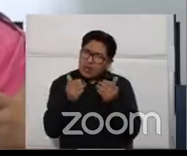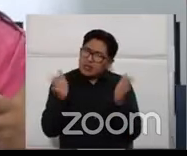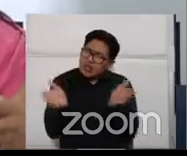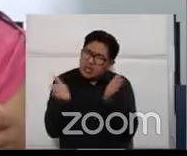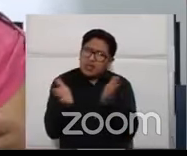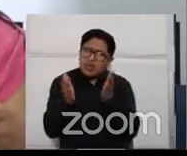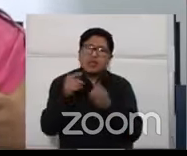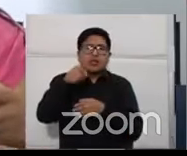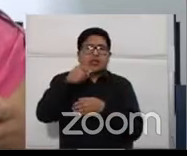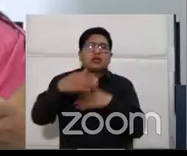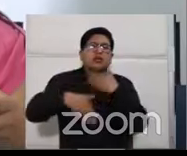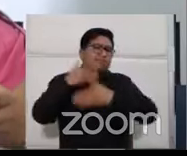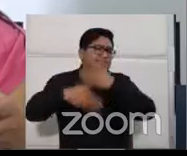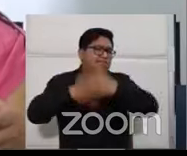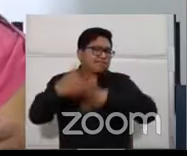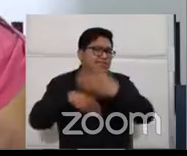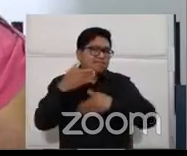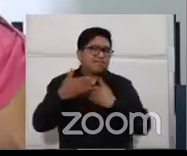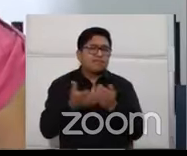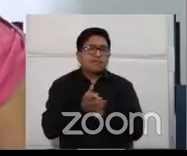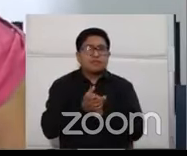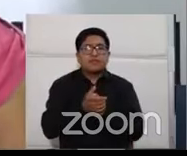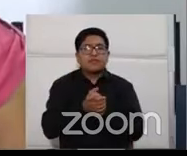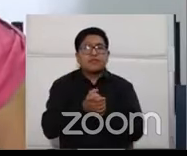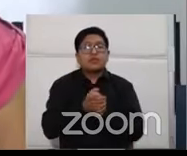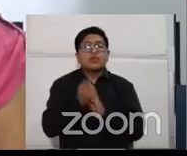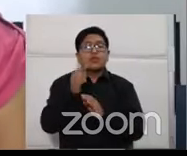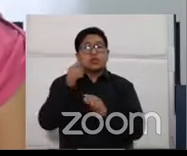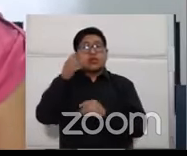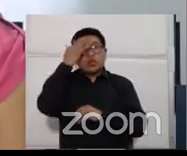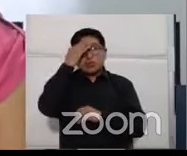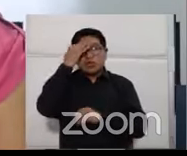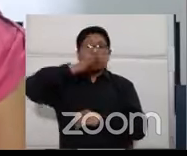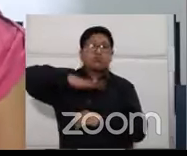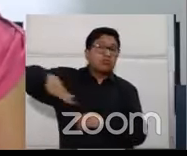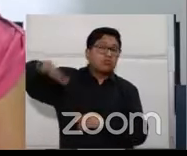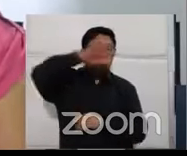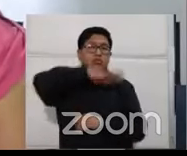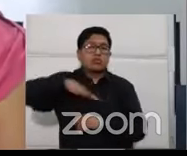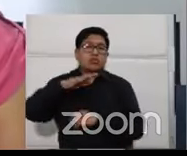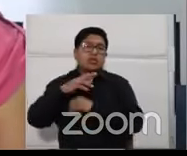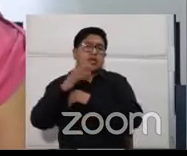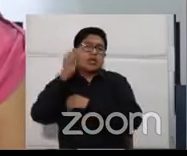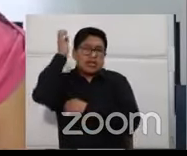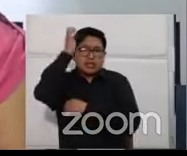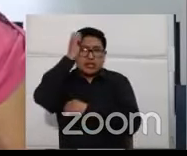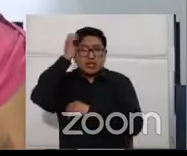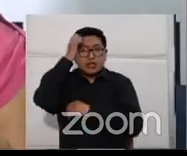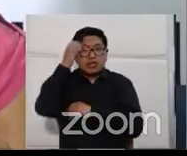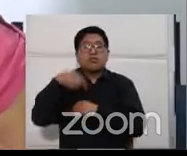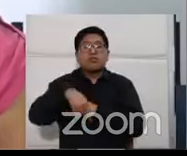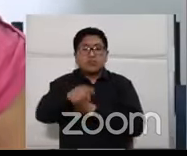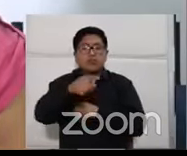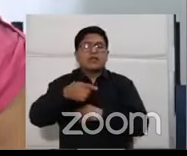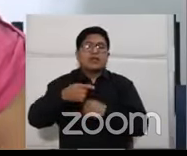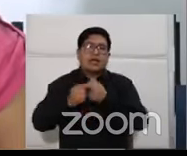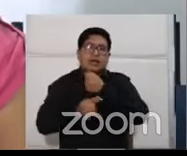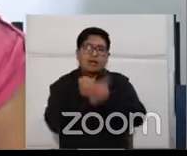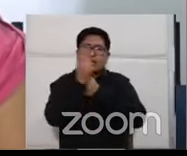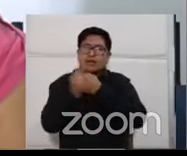acelerar los procesos y procedimientos que ocurren dentro del estado para realmente garantizar los derechos